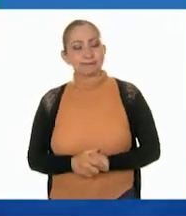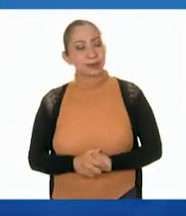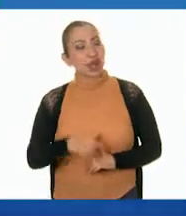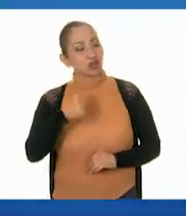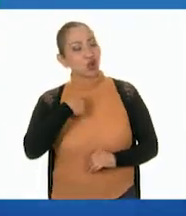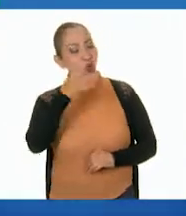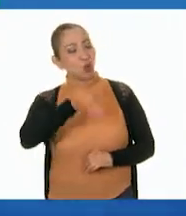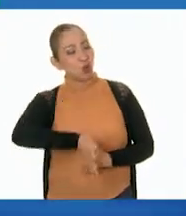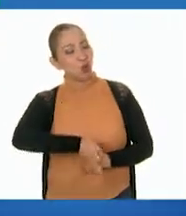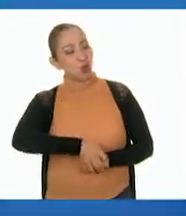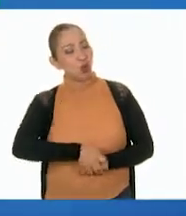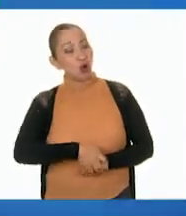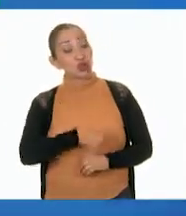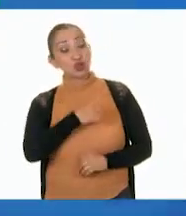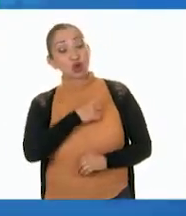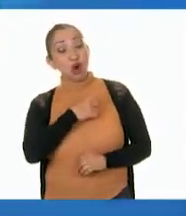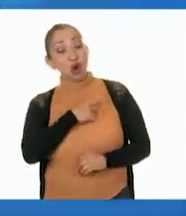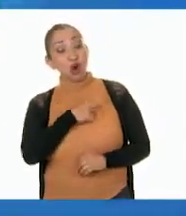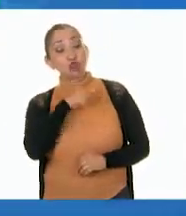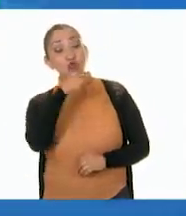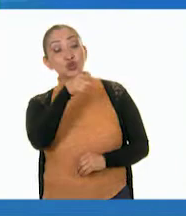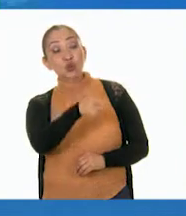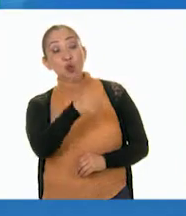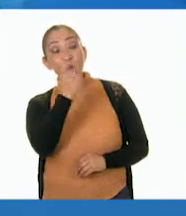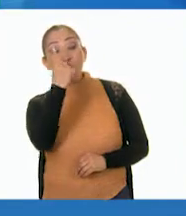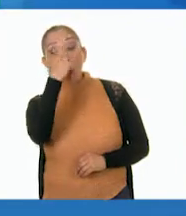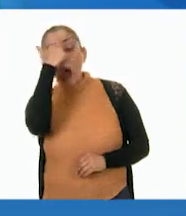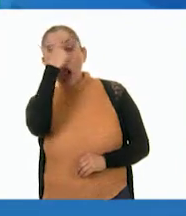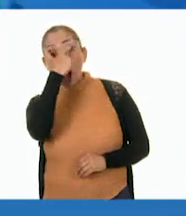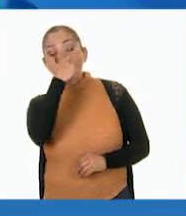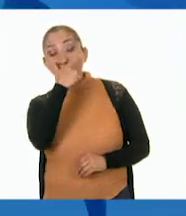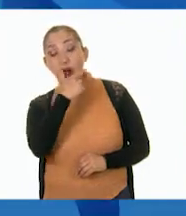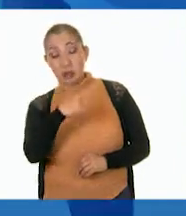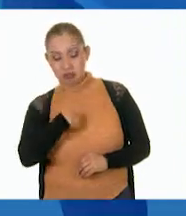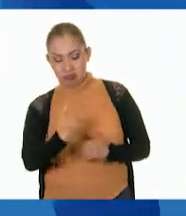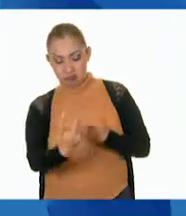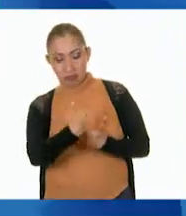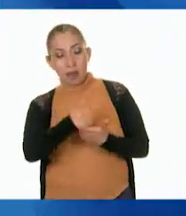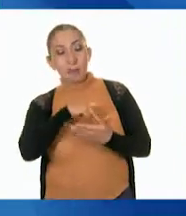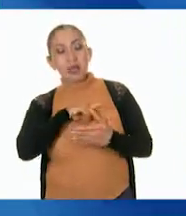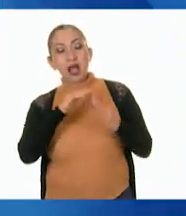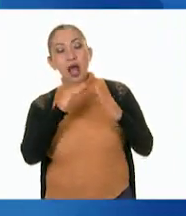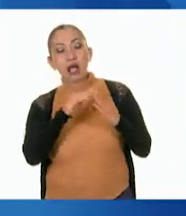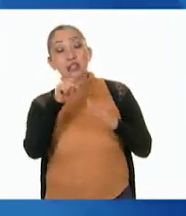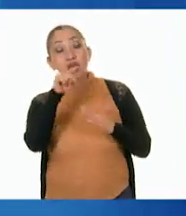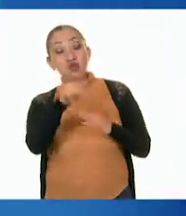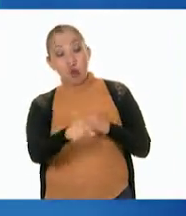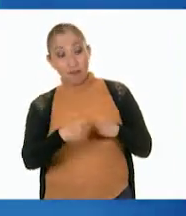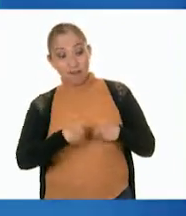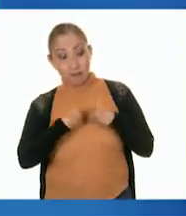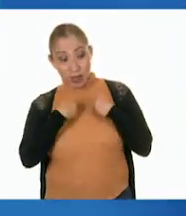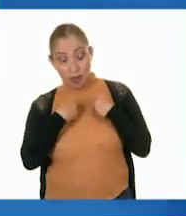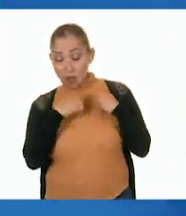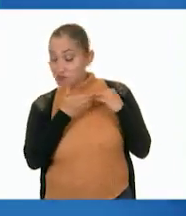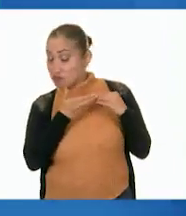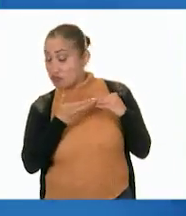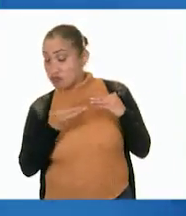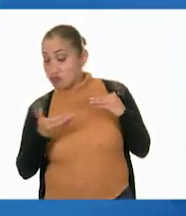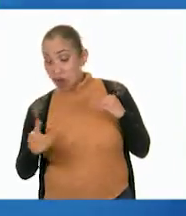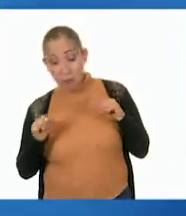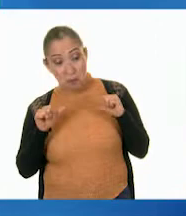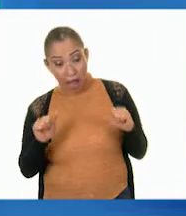voy a aceptarlo, solamente si pasas una noche en mi casa y si logras sobrevivir,